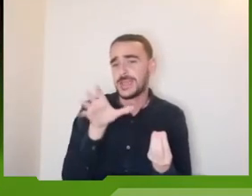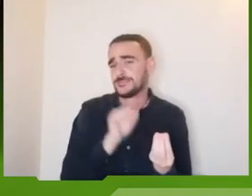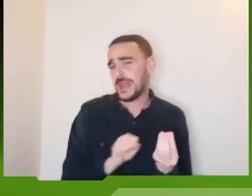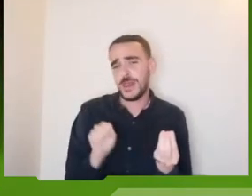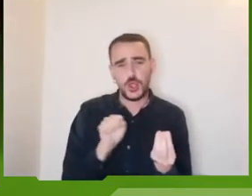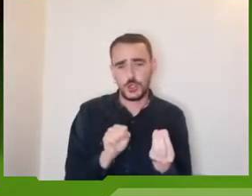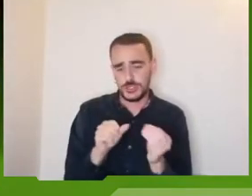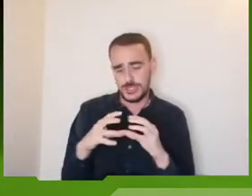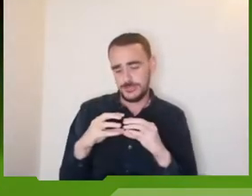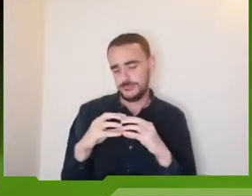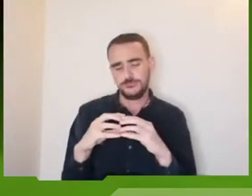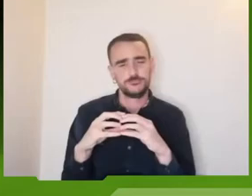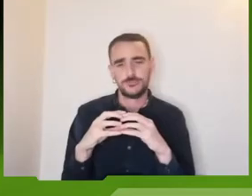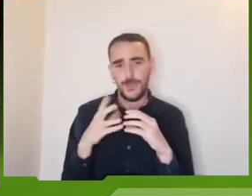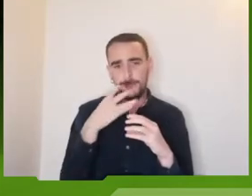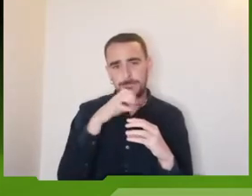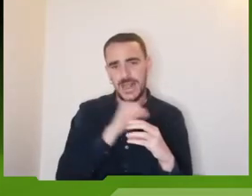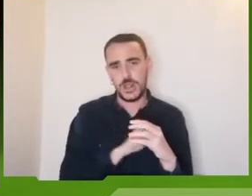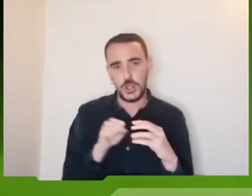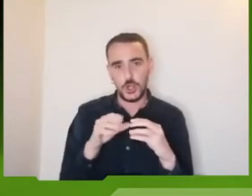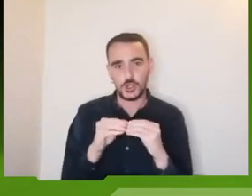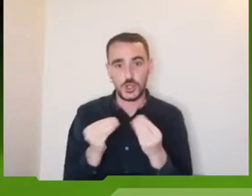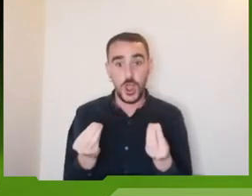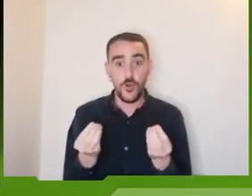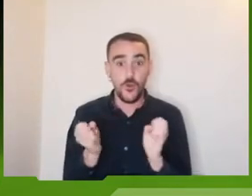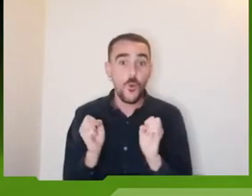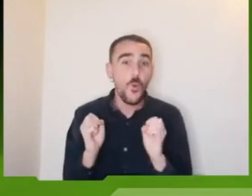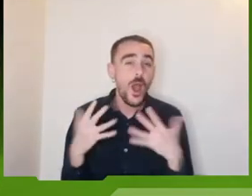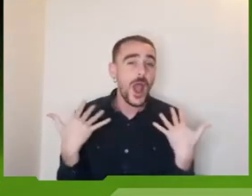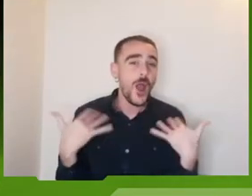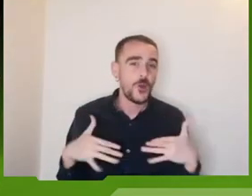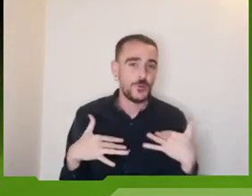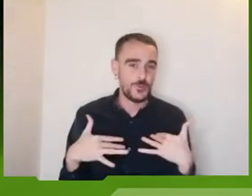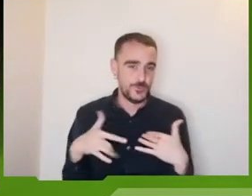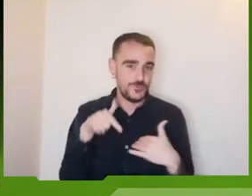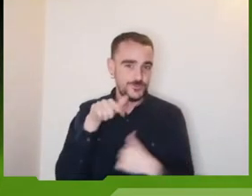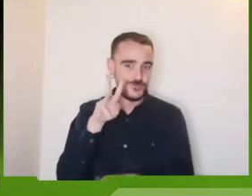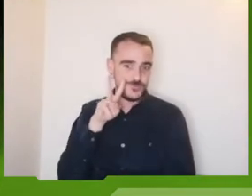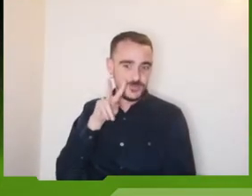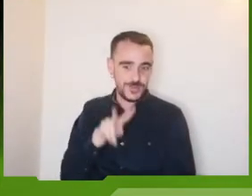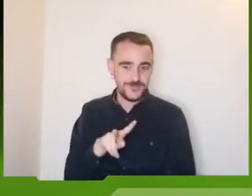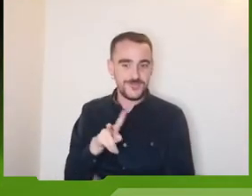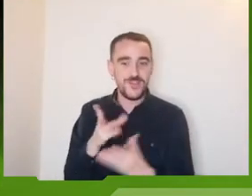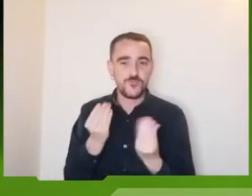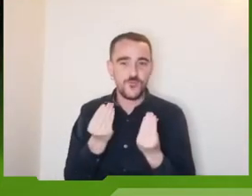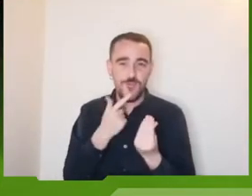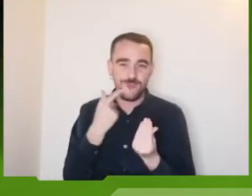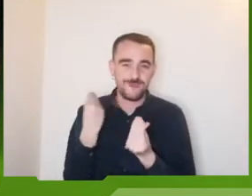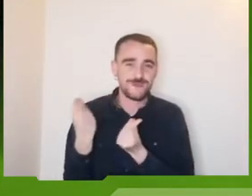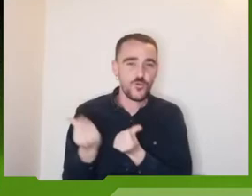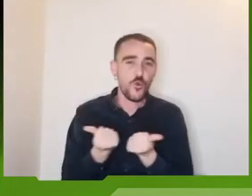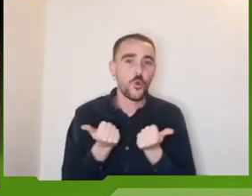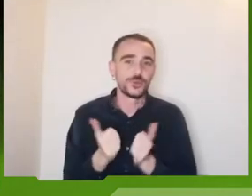cerradita. ¡Wow! Ha quedado súper jugosa. ¡Qué